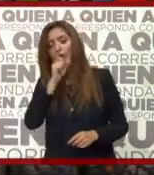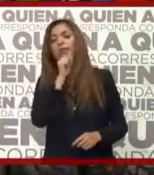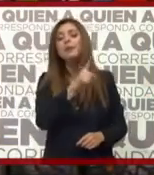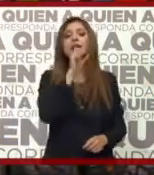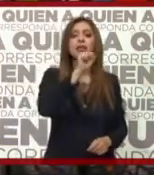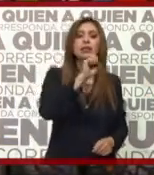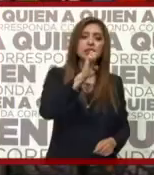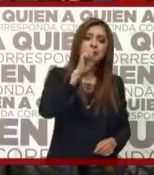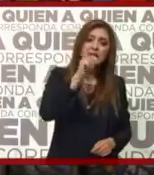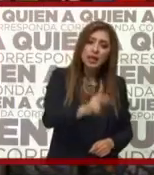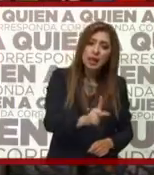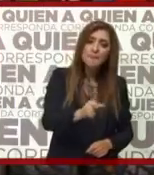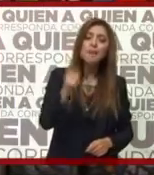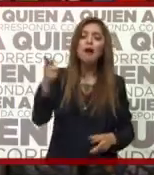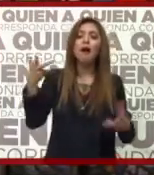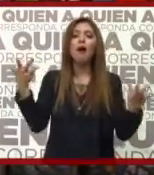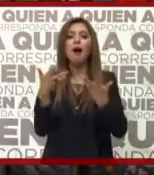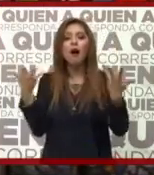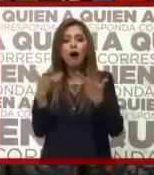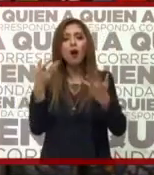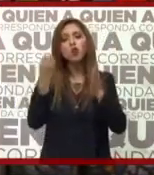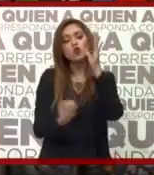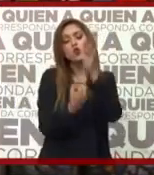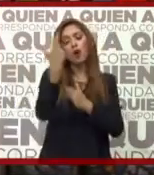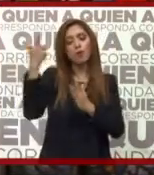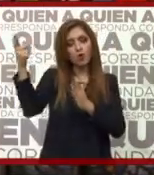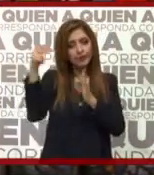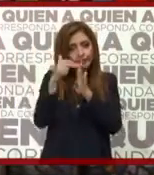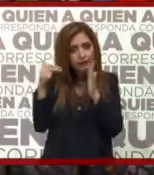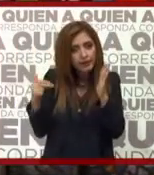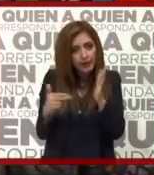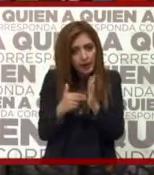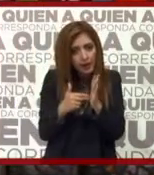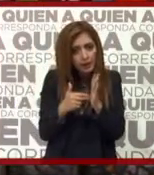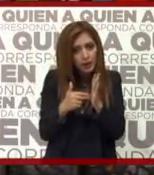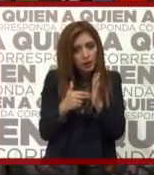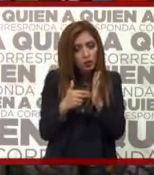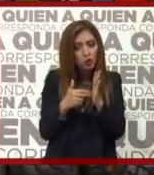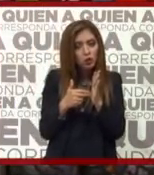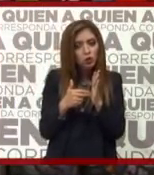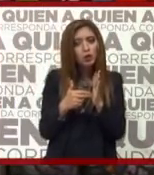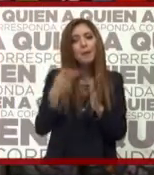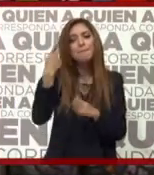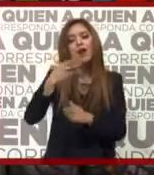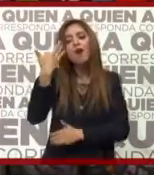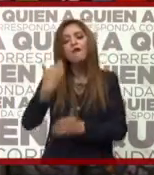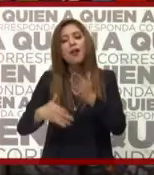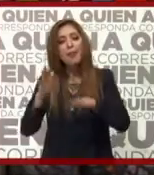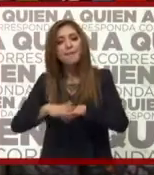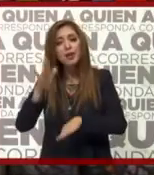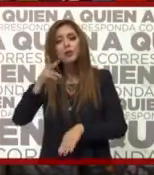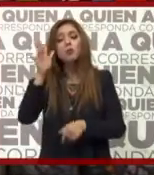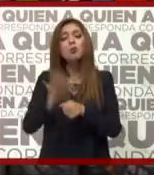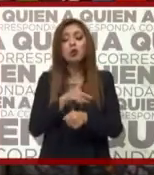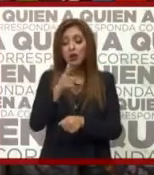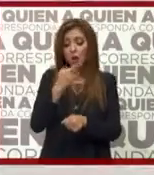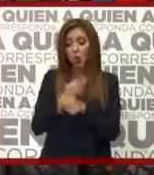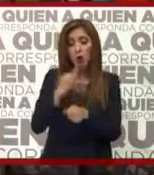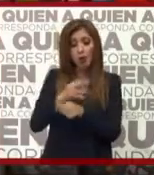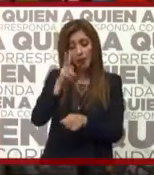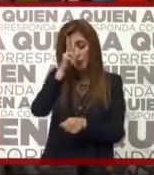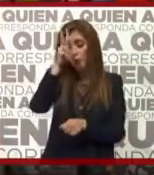se han creado reglamentos que han sido insuficientes porque la violencia sigue creciendo